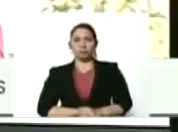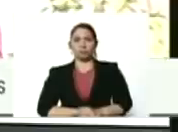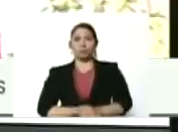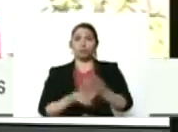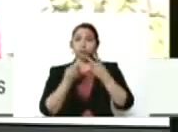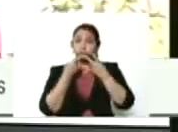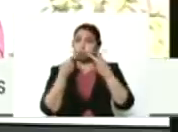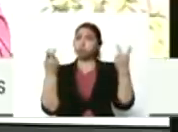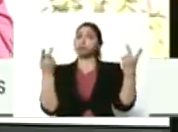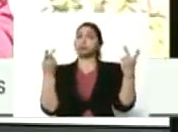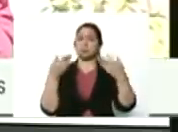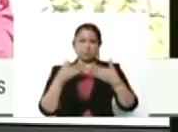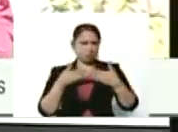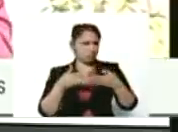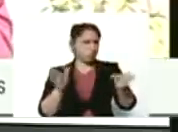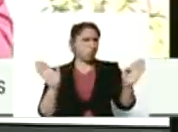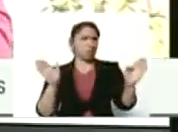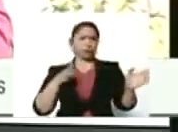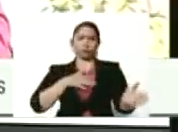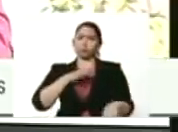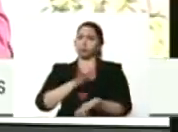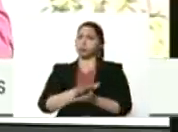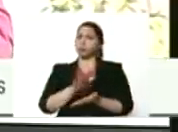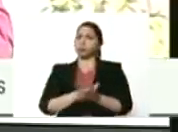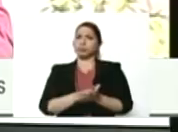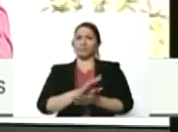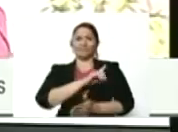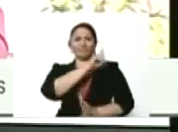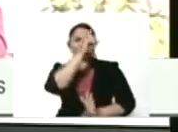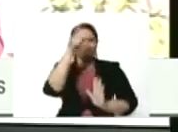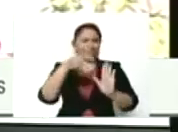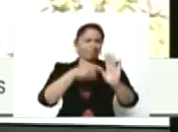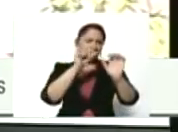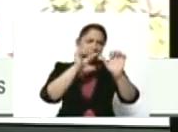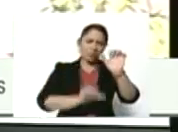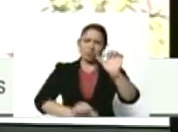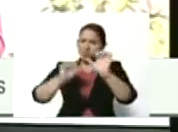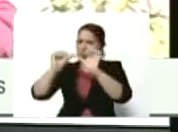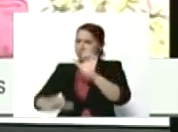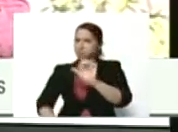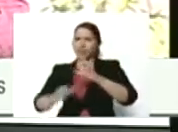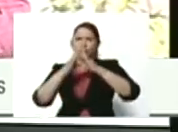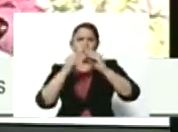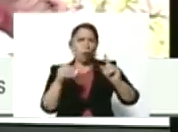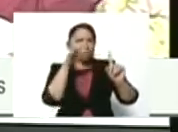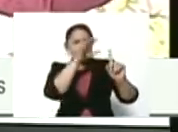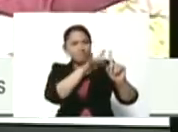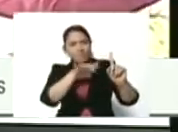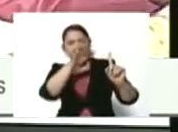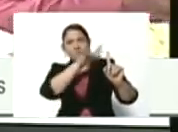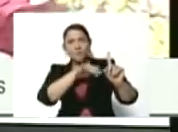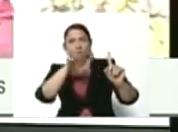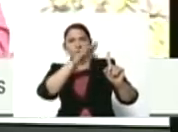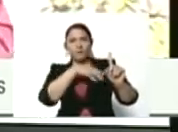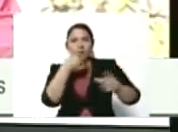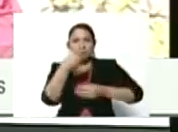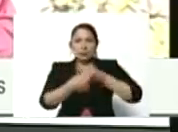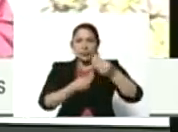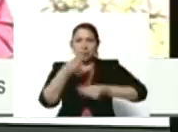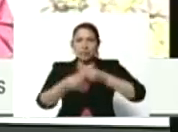declarado abierta y ampliamente toda la conspiración que se dio en